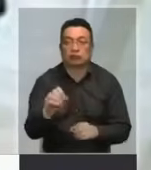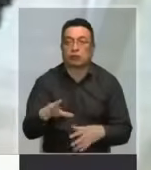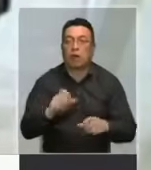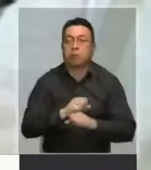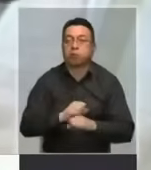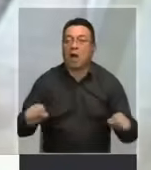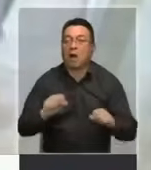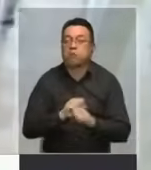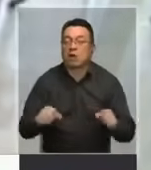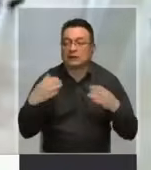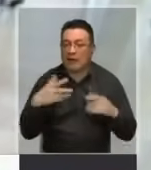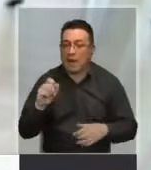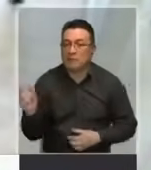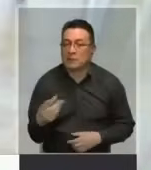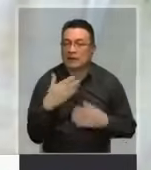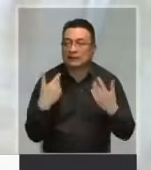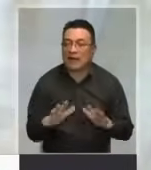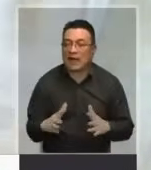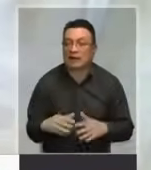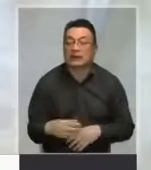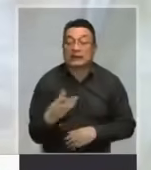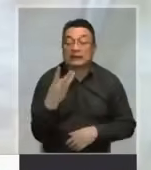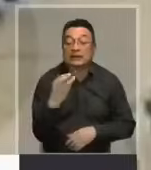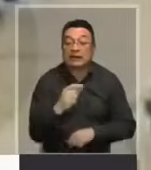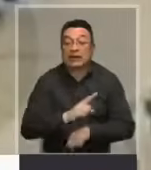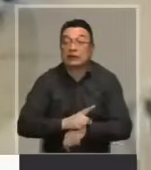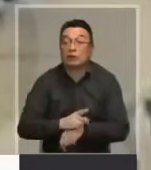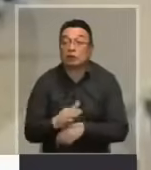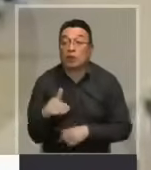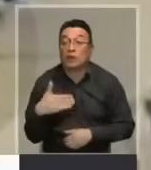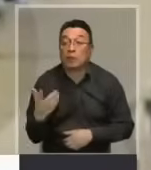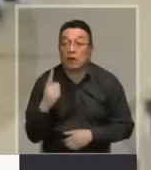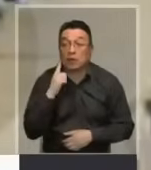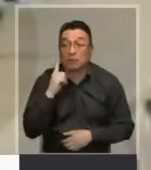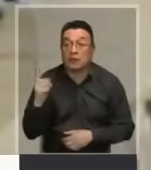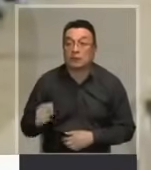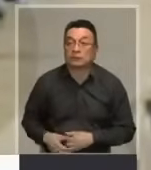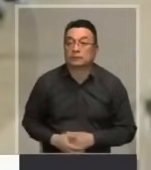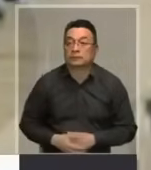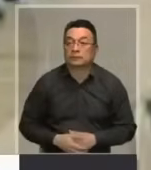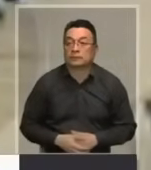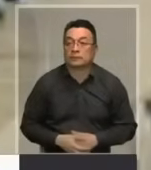primeras explosiones. 30 segundos después,